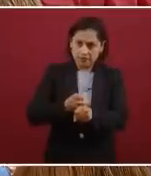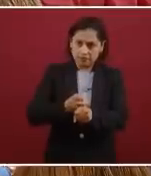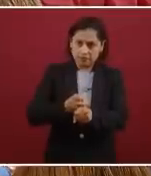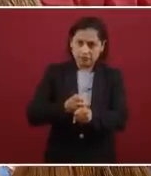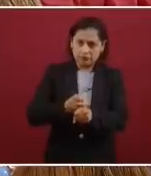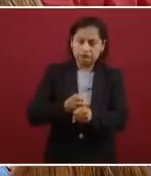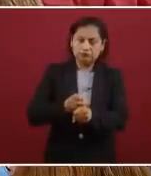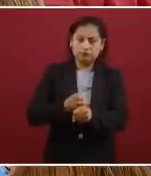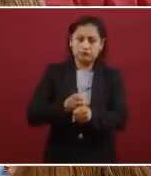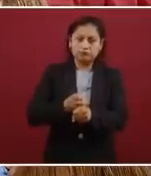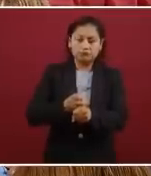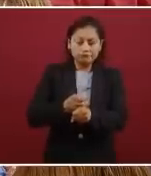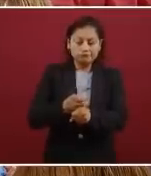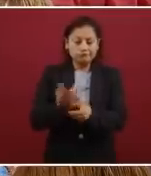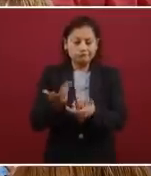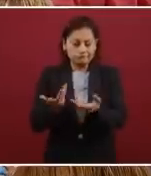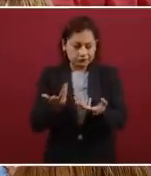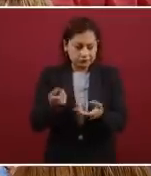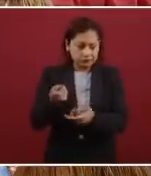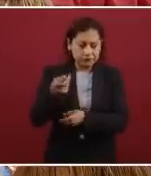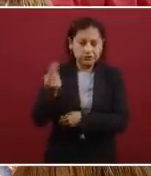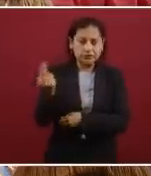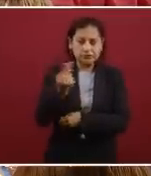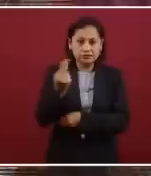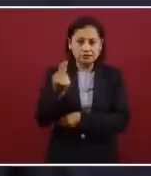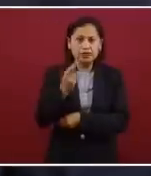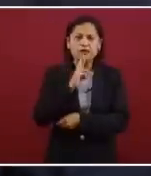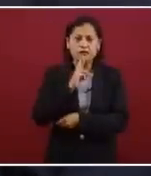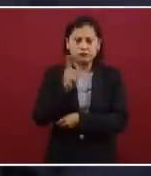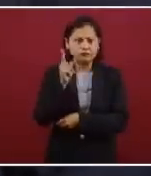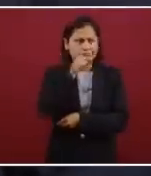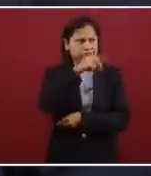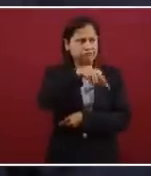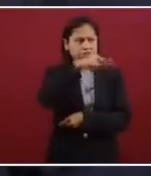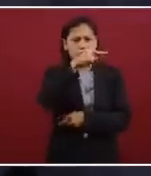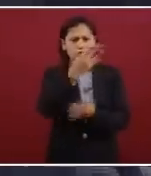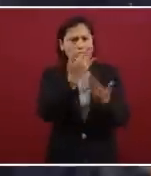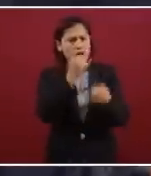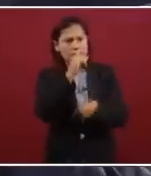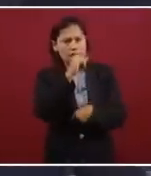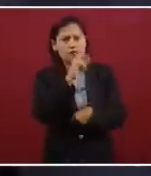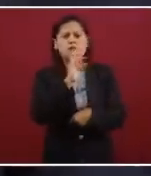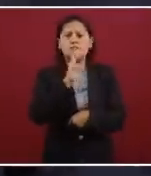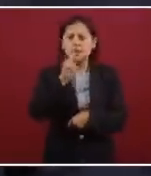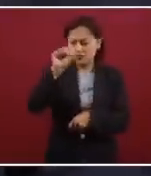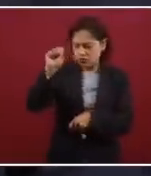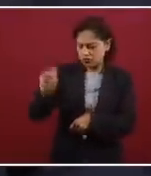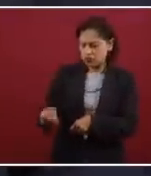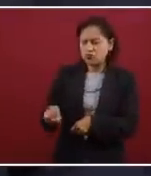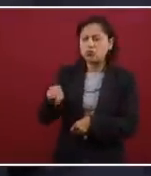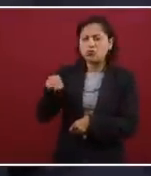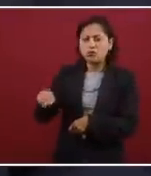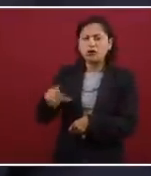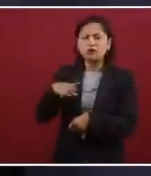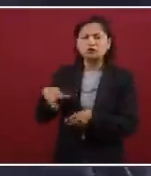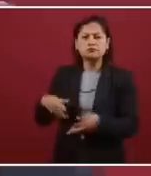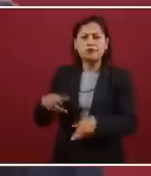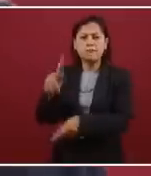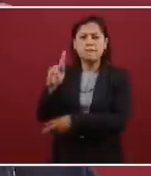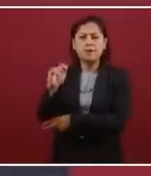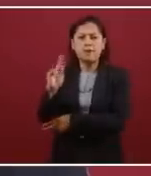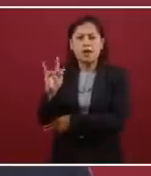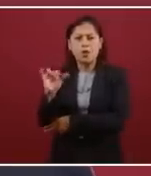¿sí? Pues al sureste, ahí está el Papaloapan, ahí